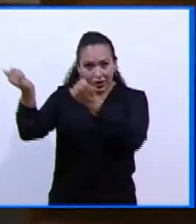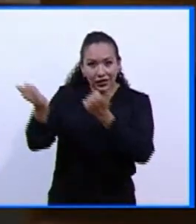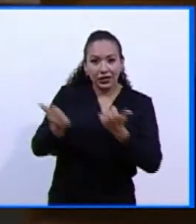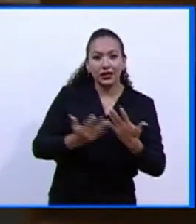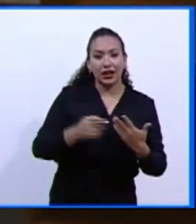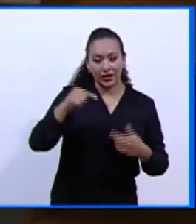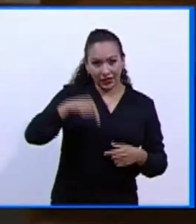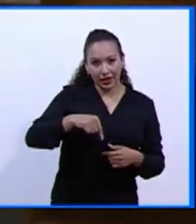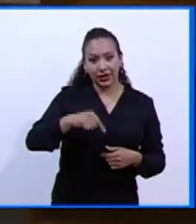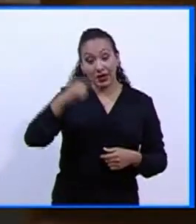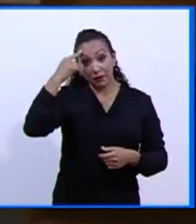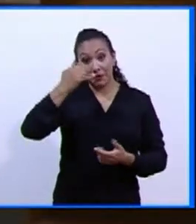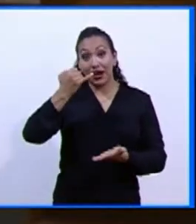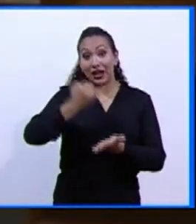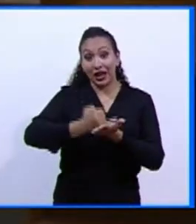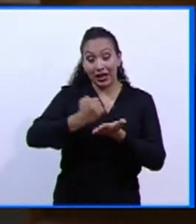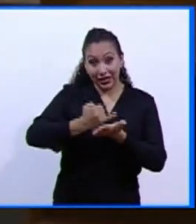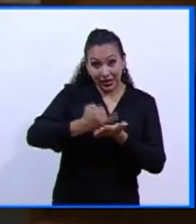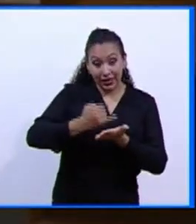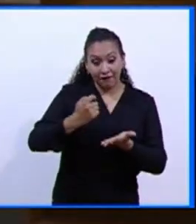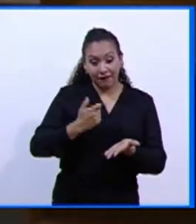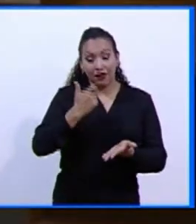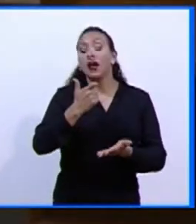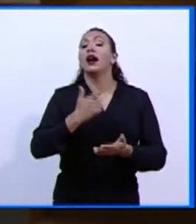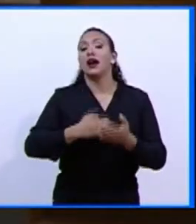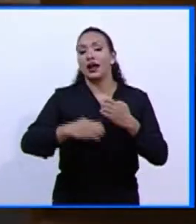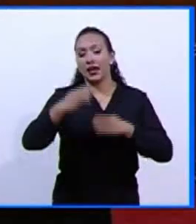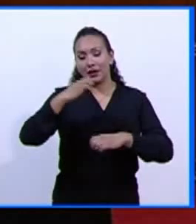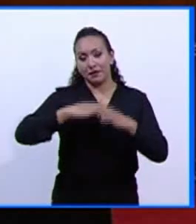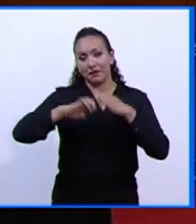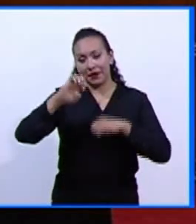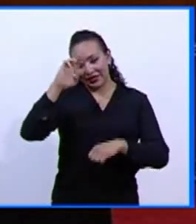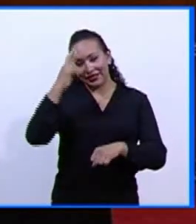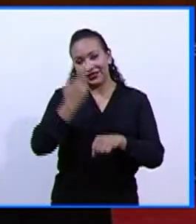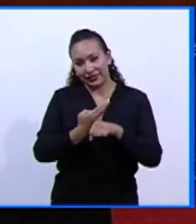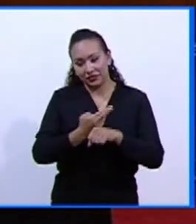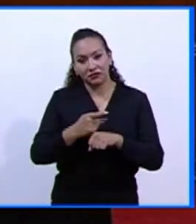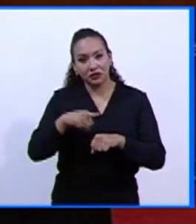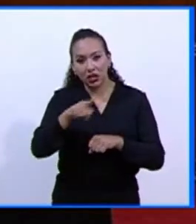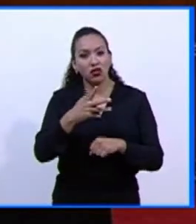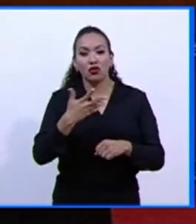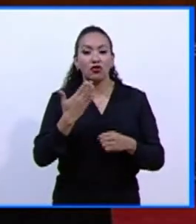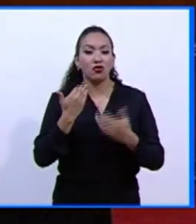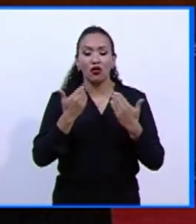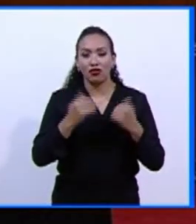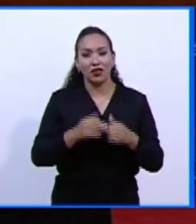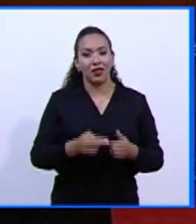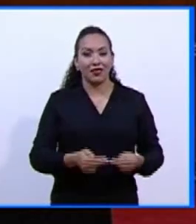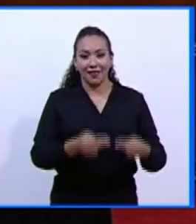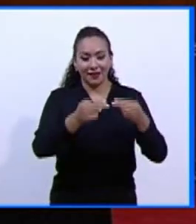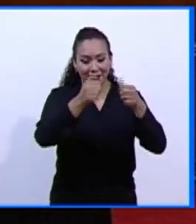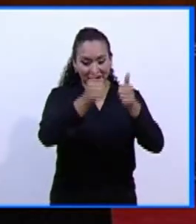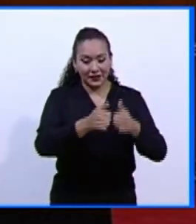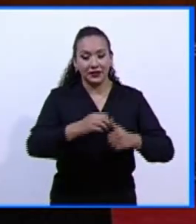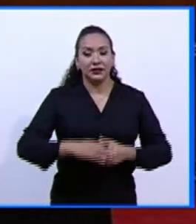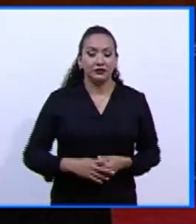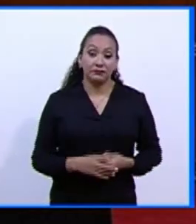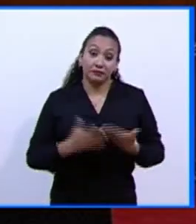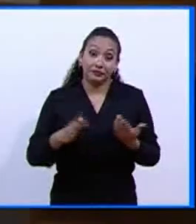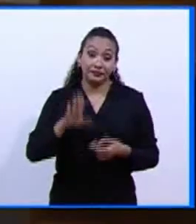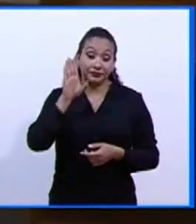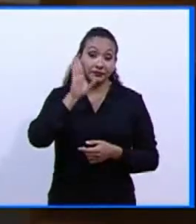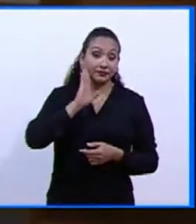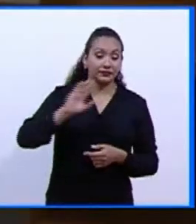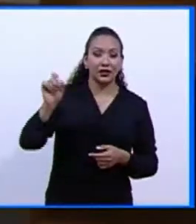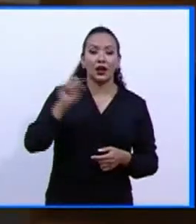a retener el IVA a las empresas extranjeras que no tienen establecimiento permanente en el país. La ministra ponente,